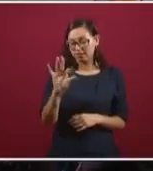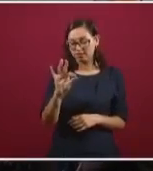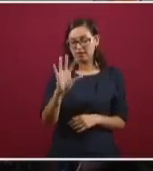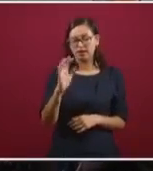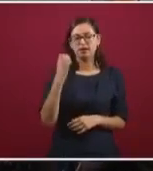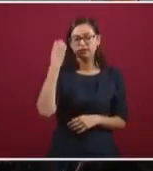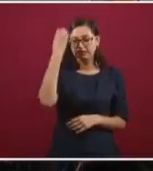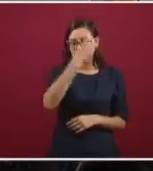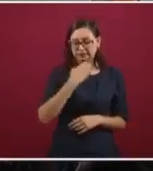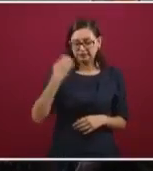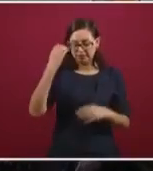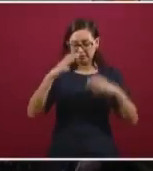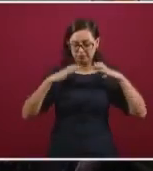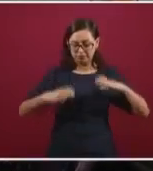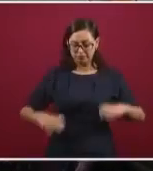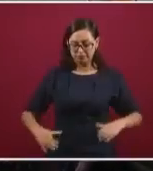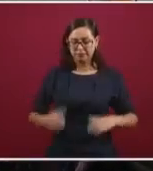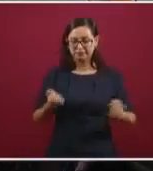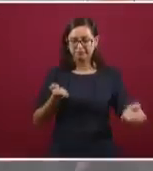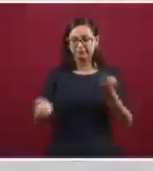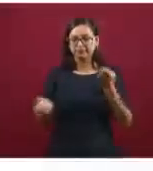el examen físico